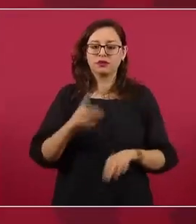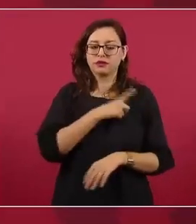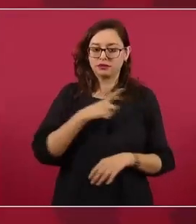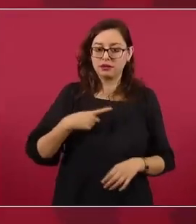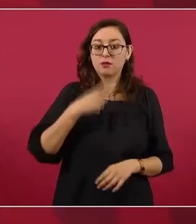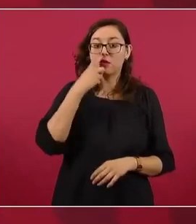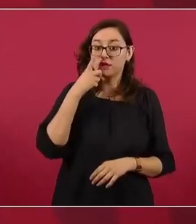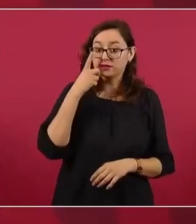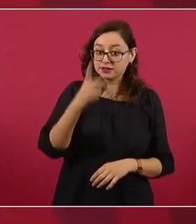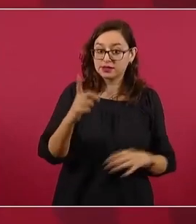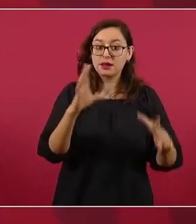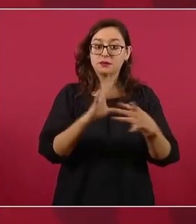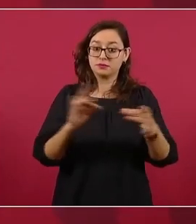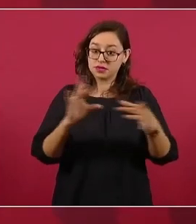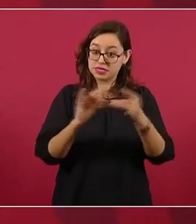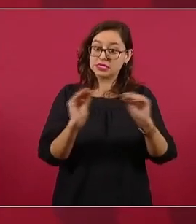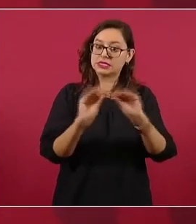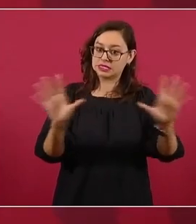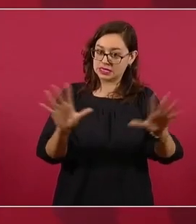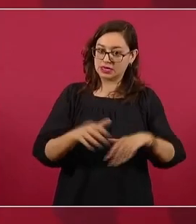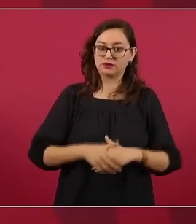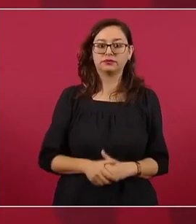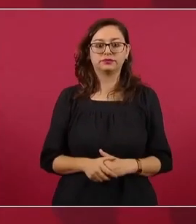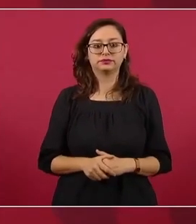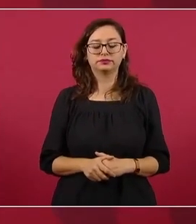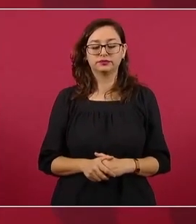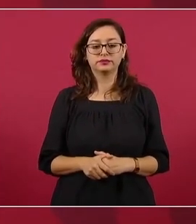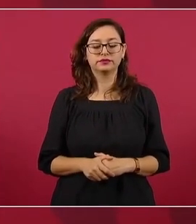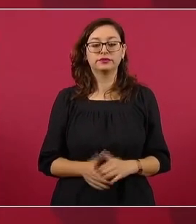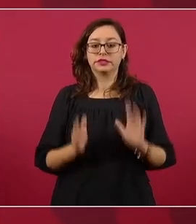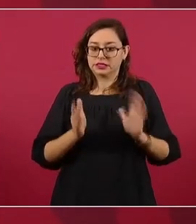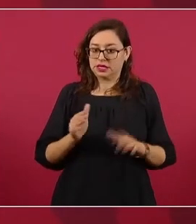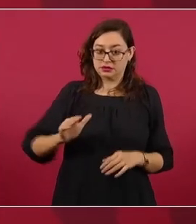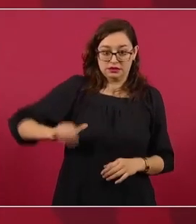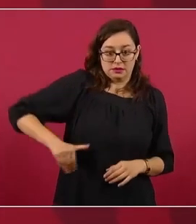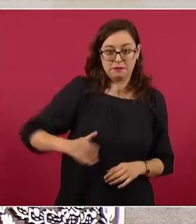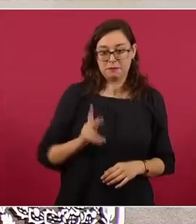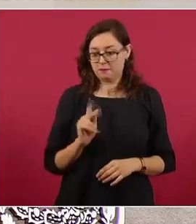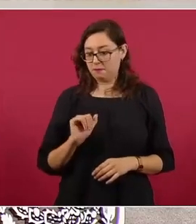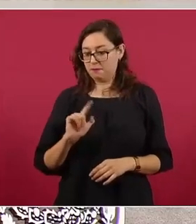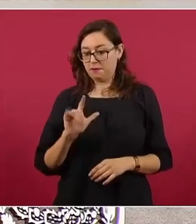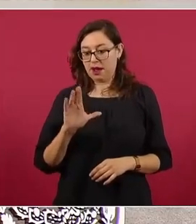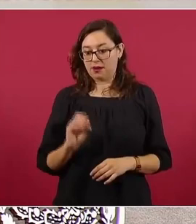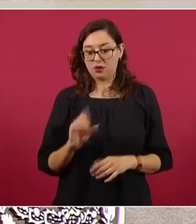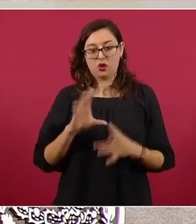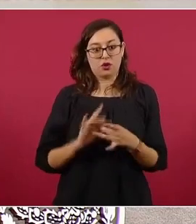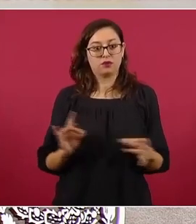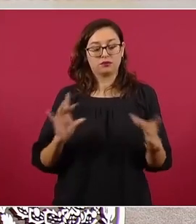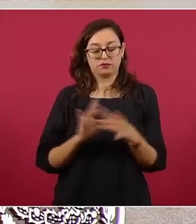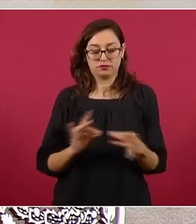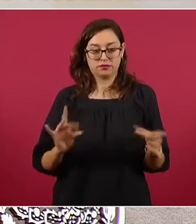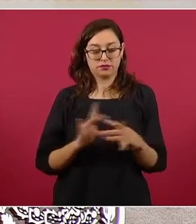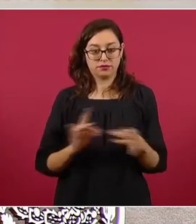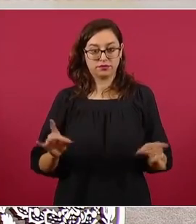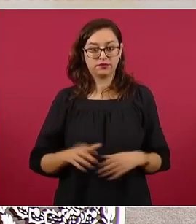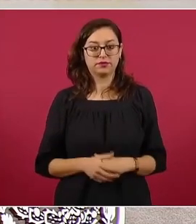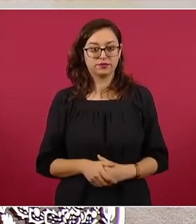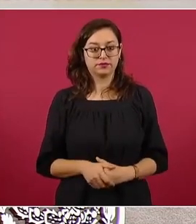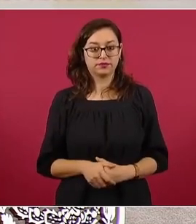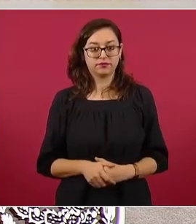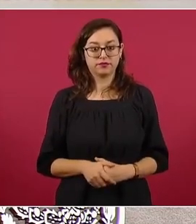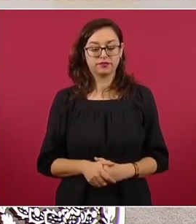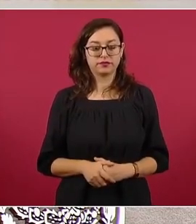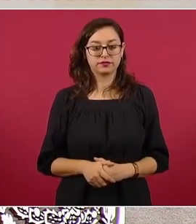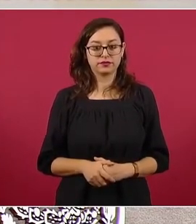algunas cosas, como lo planteó aquí Pablo Gómez, la instrucción